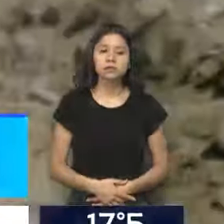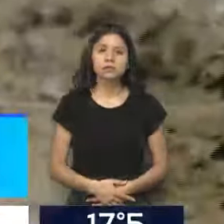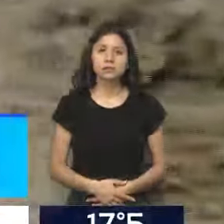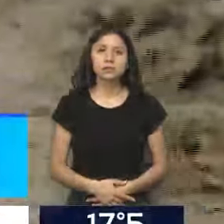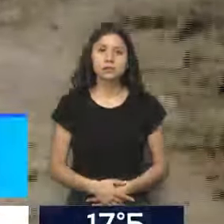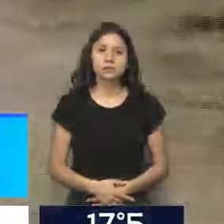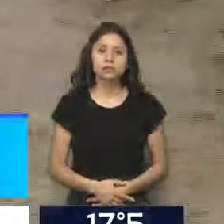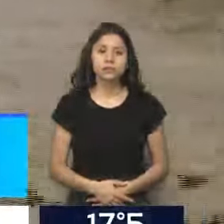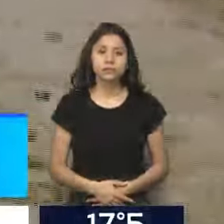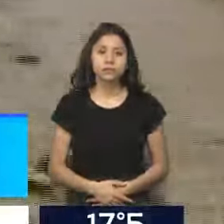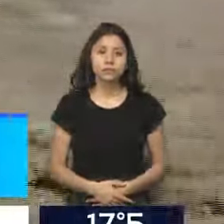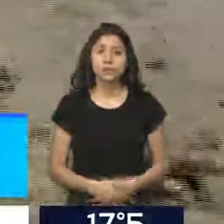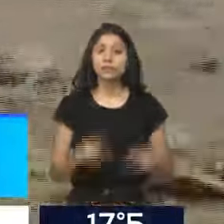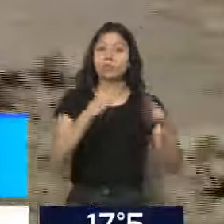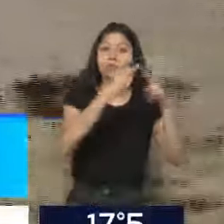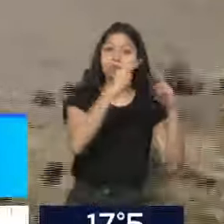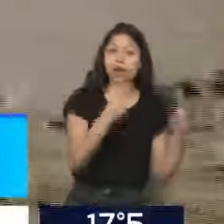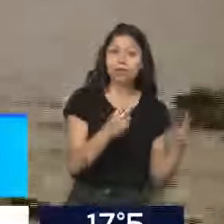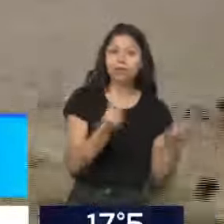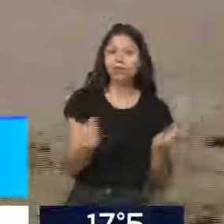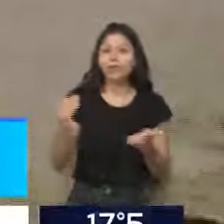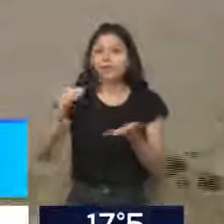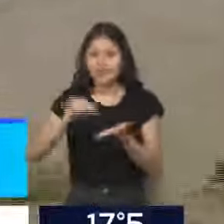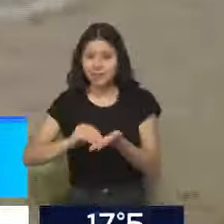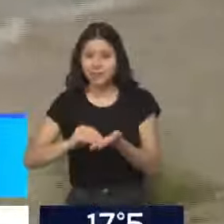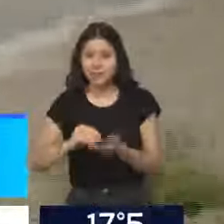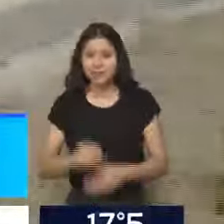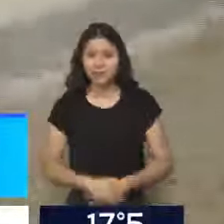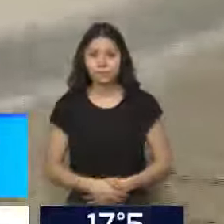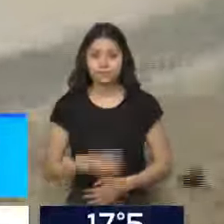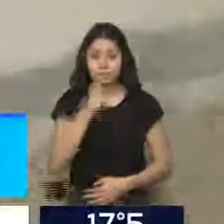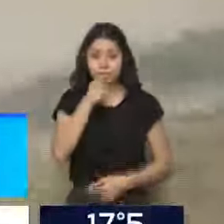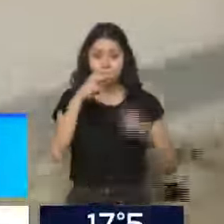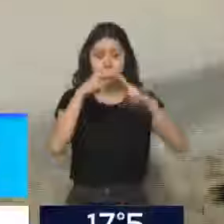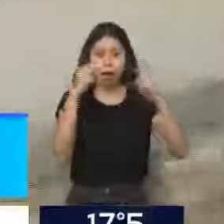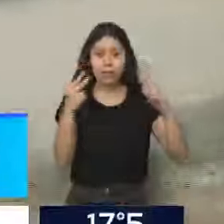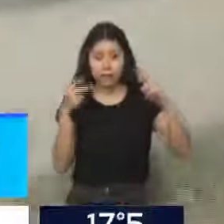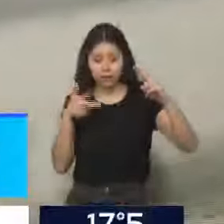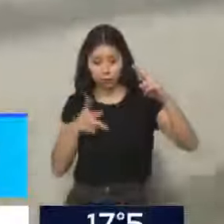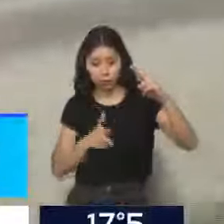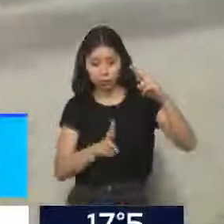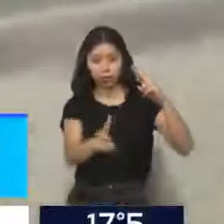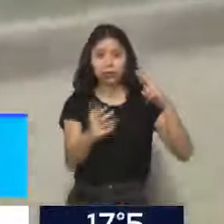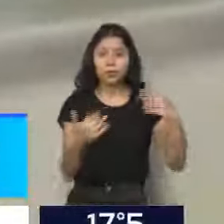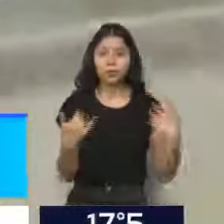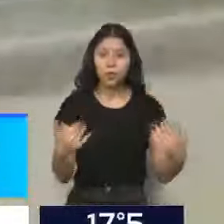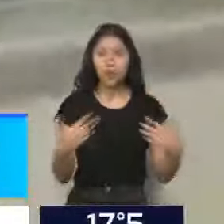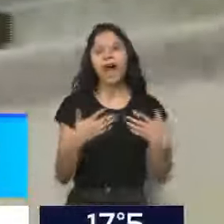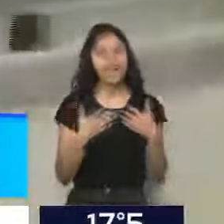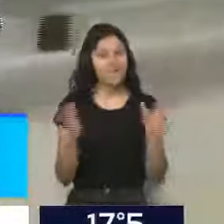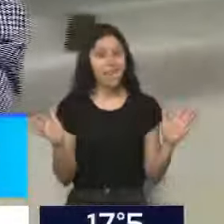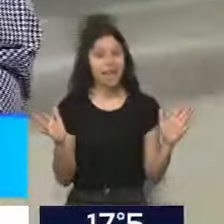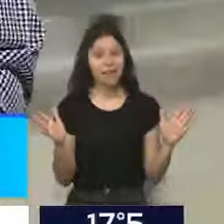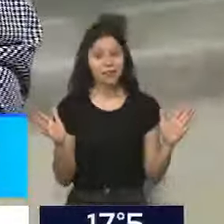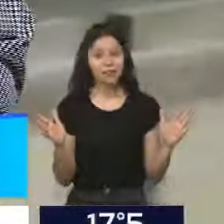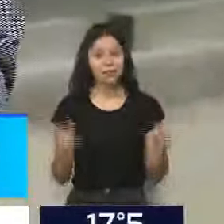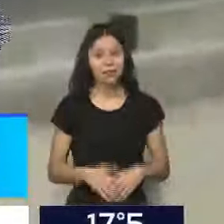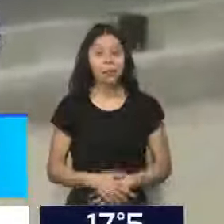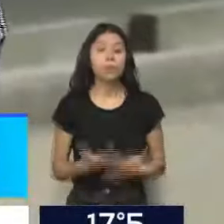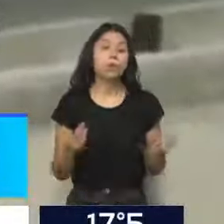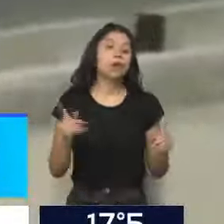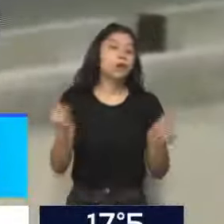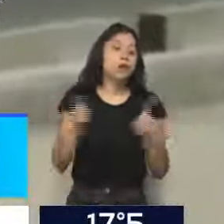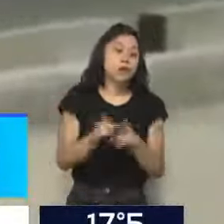Además, el puente también quedó habilitado el intercambiador debajo del mismo. Y si bien la circulación está habilitada, desde Vialidad Provincial recomiendan hacerlo